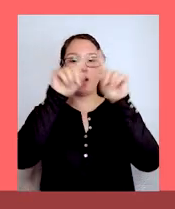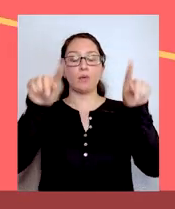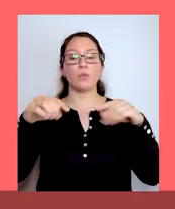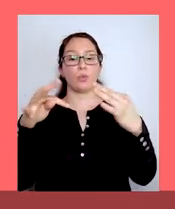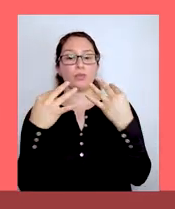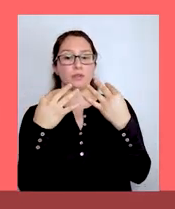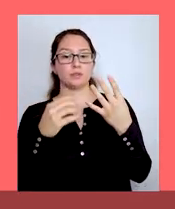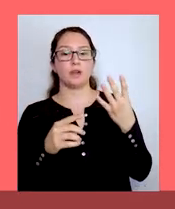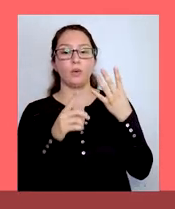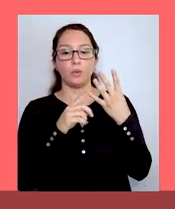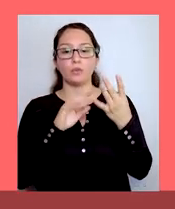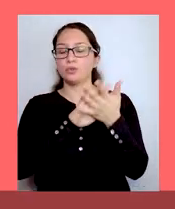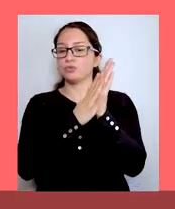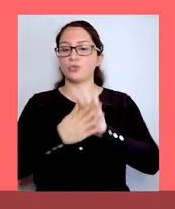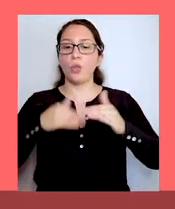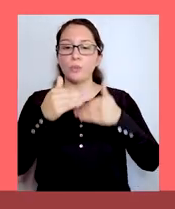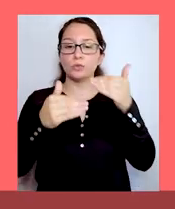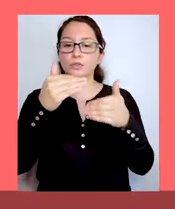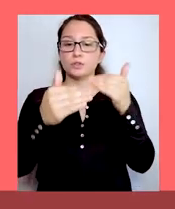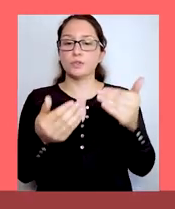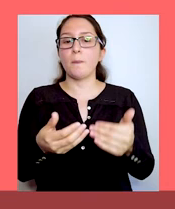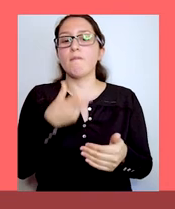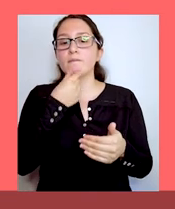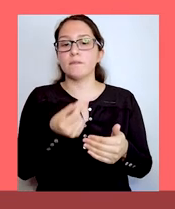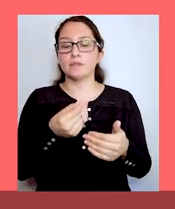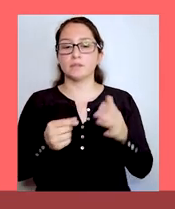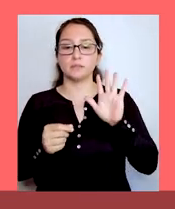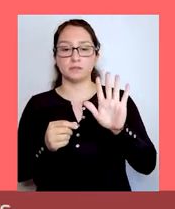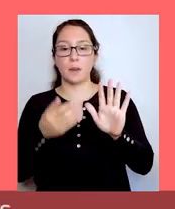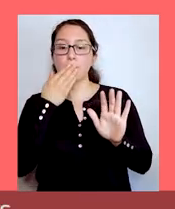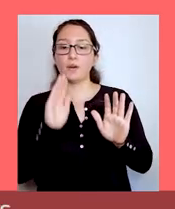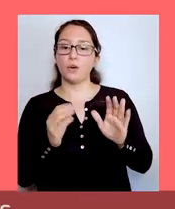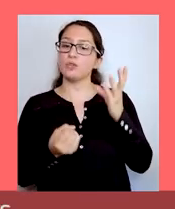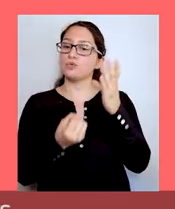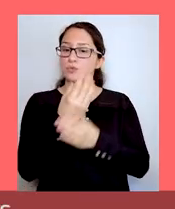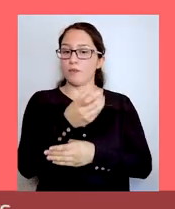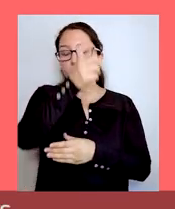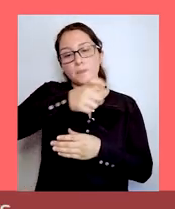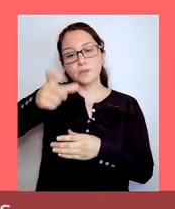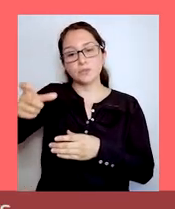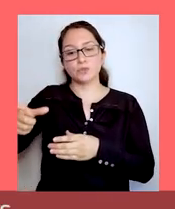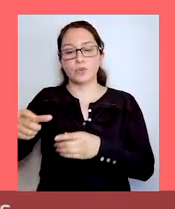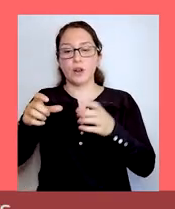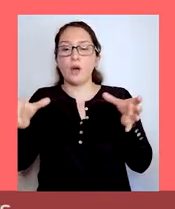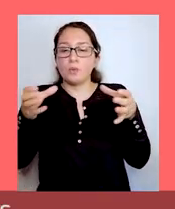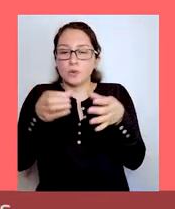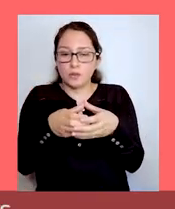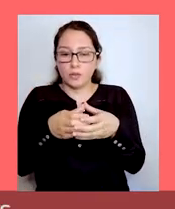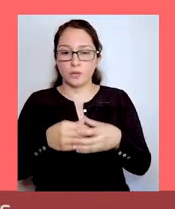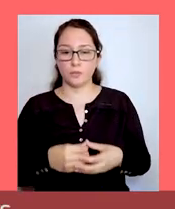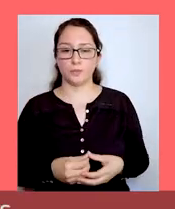audiencias, simplificar procesos y facilitar su implementación, innovar y mejorar las experiencias para